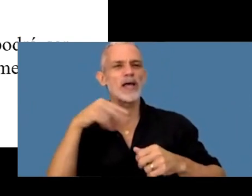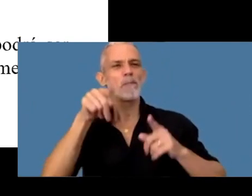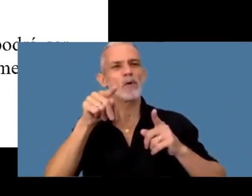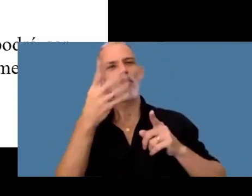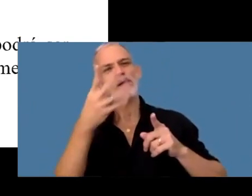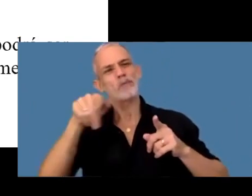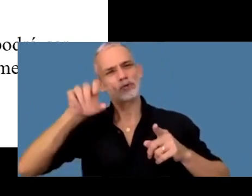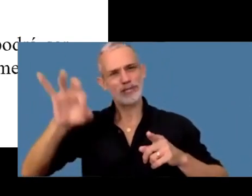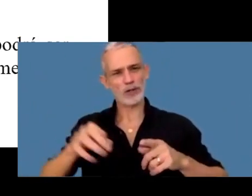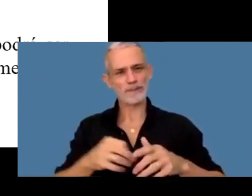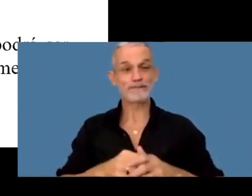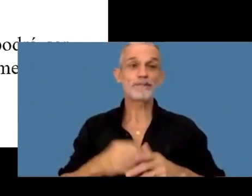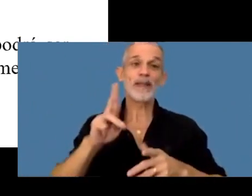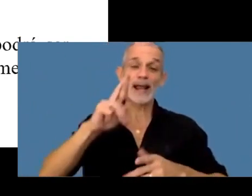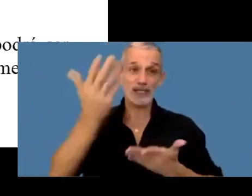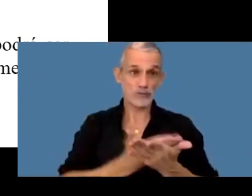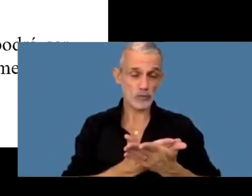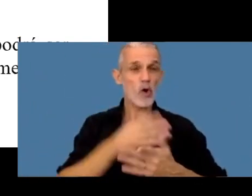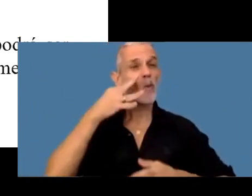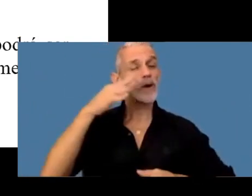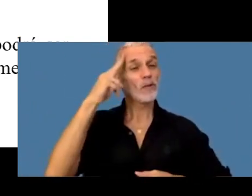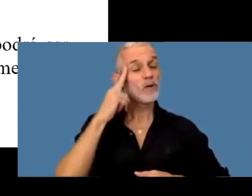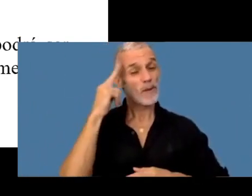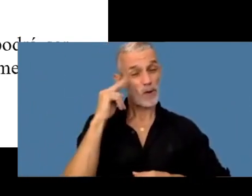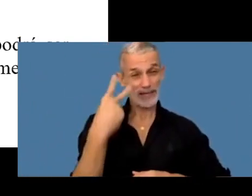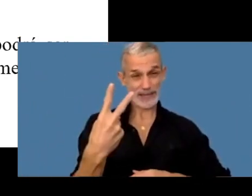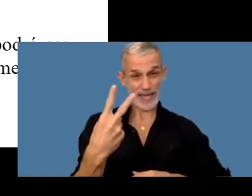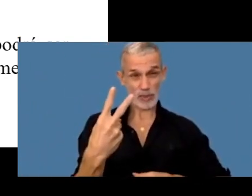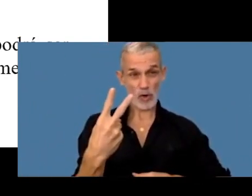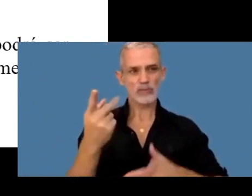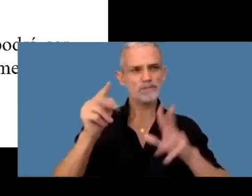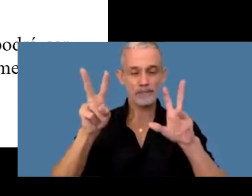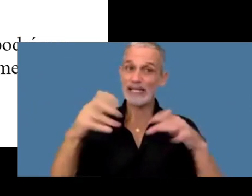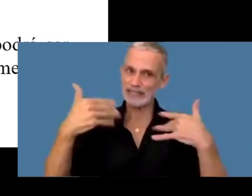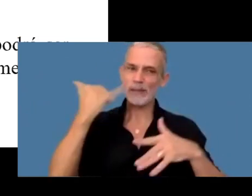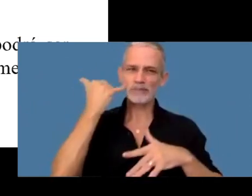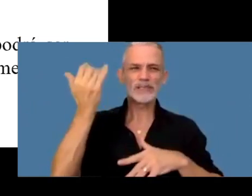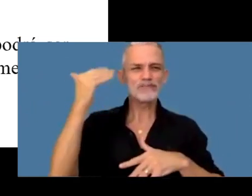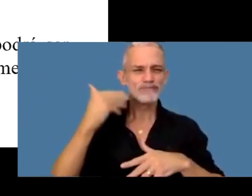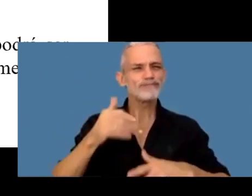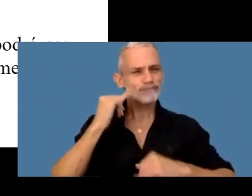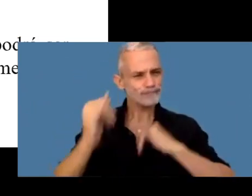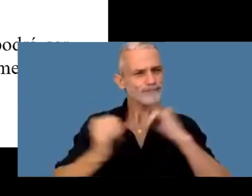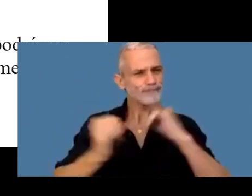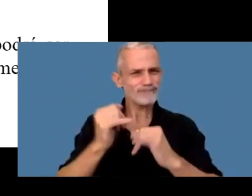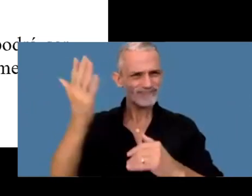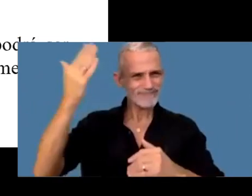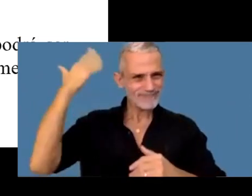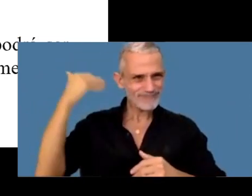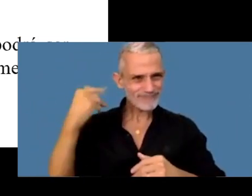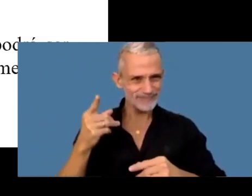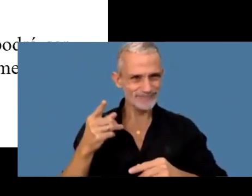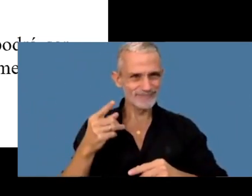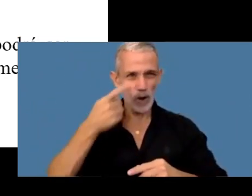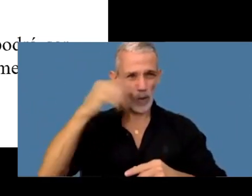La resolución 4.992, un tema que ya habíamos conversado la jornada pasada, publicada